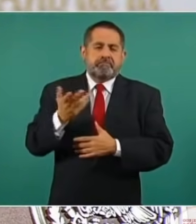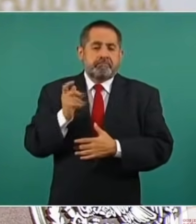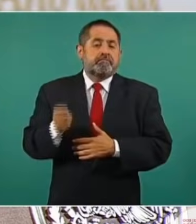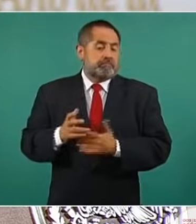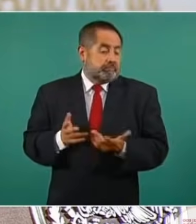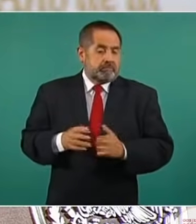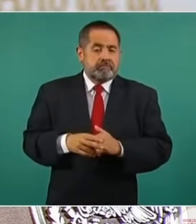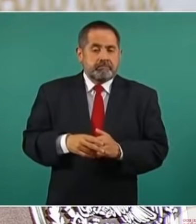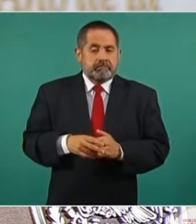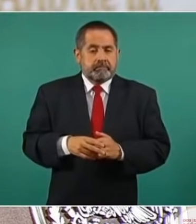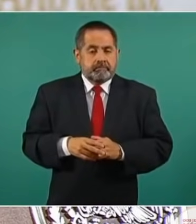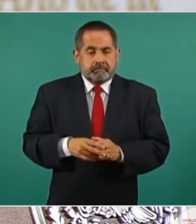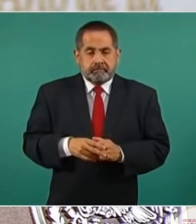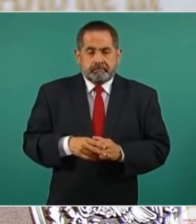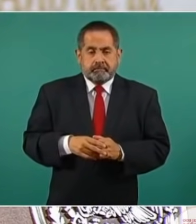sobre